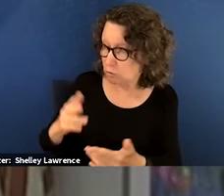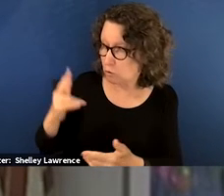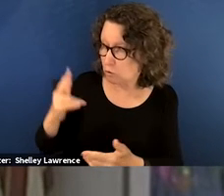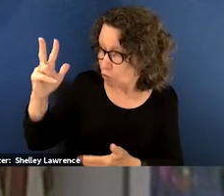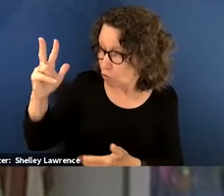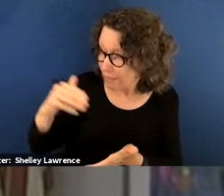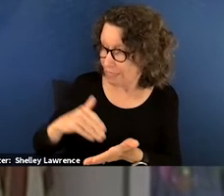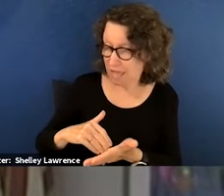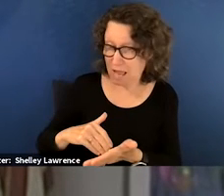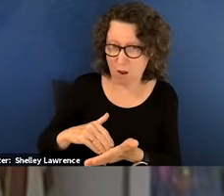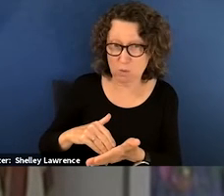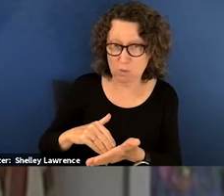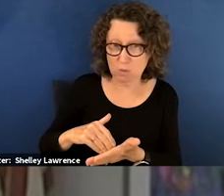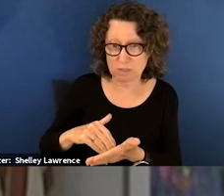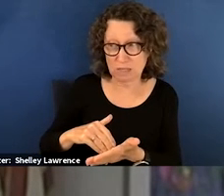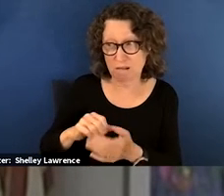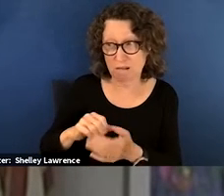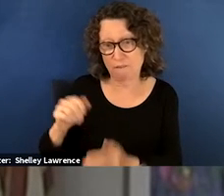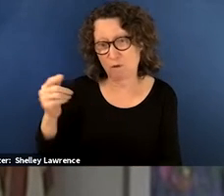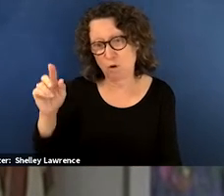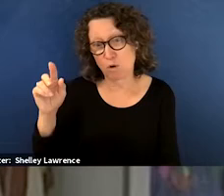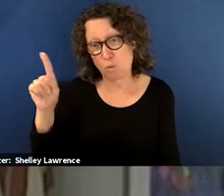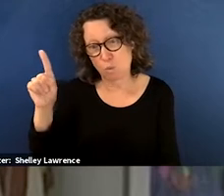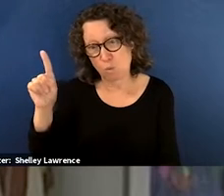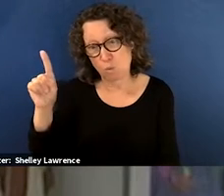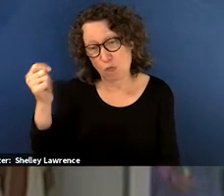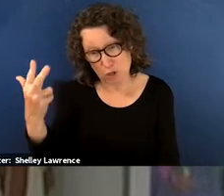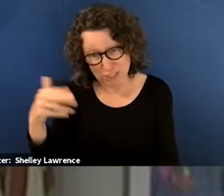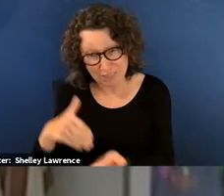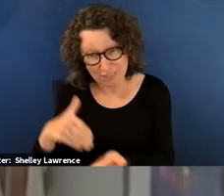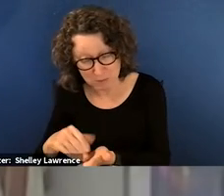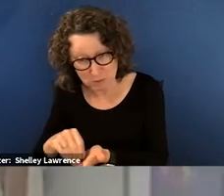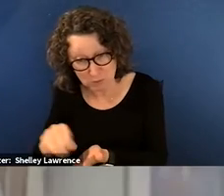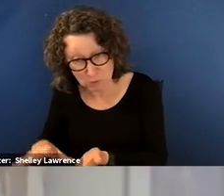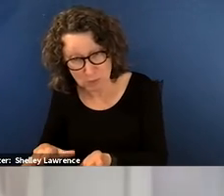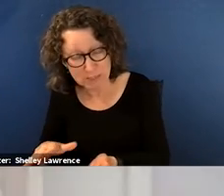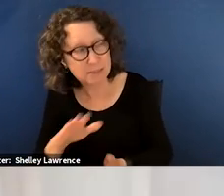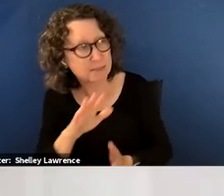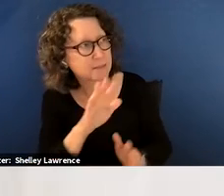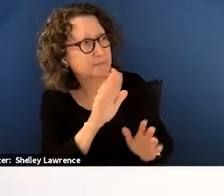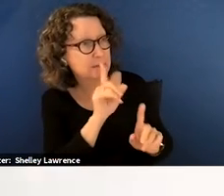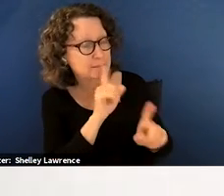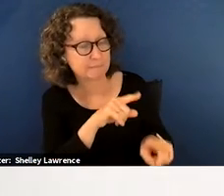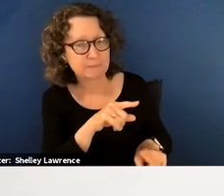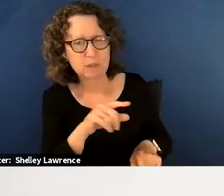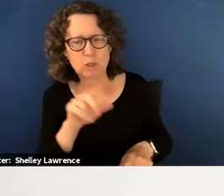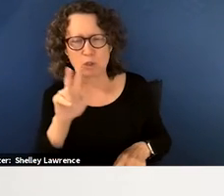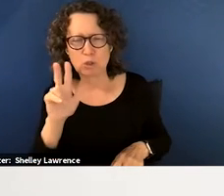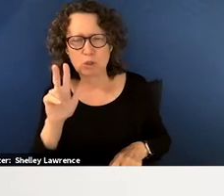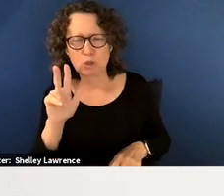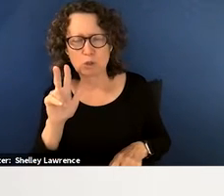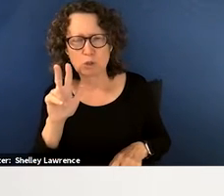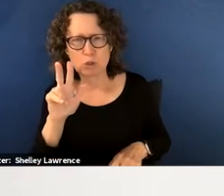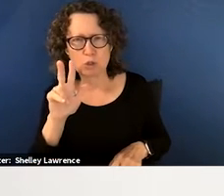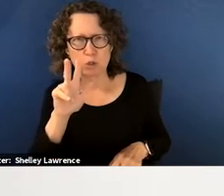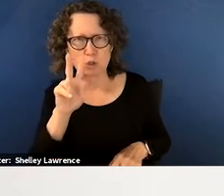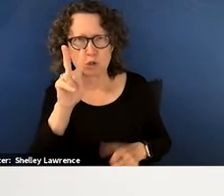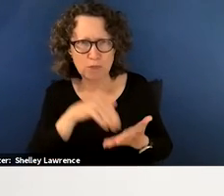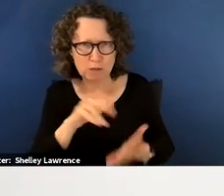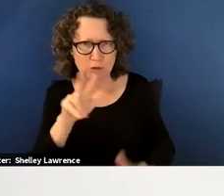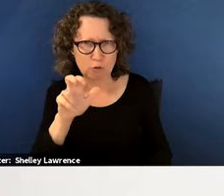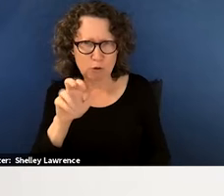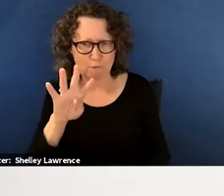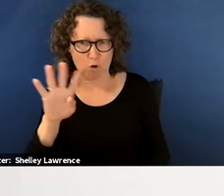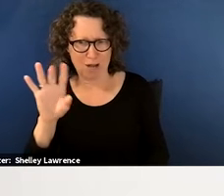para todos los estudiantes, aproximadamente 3,000 de los 13,000, ¿correcto? Hemos hecho